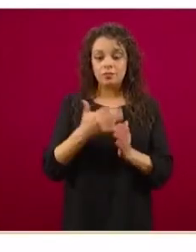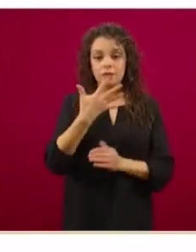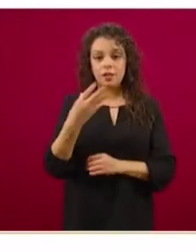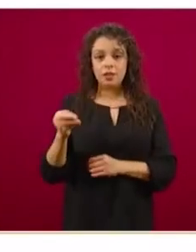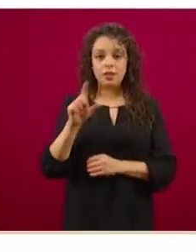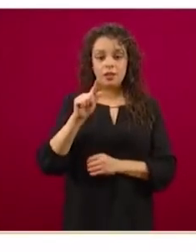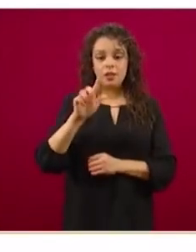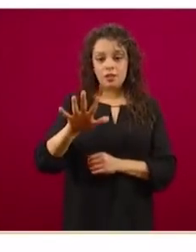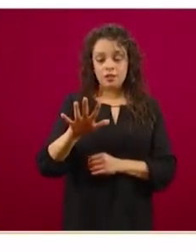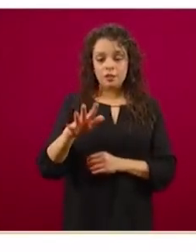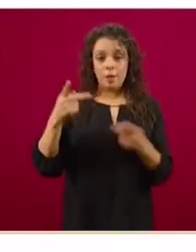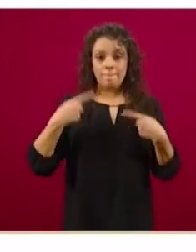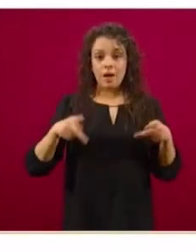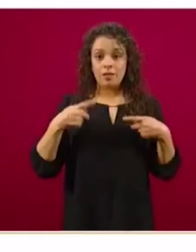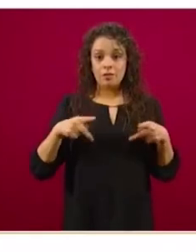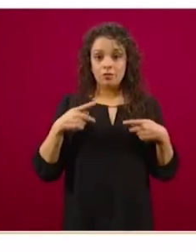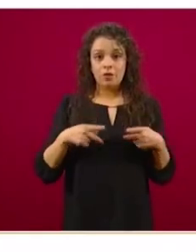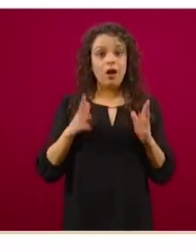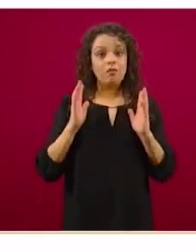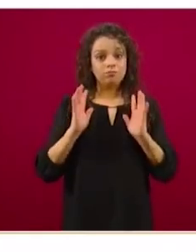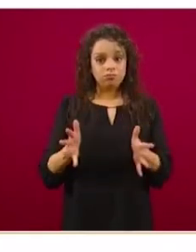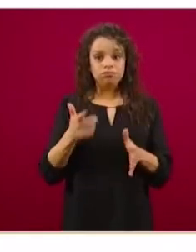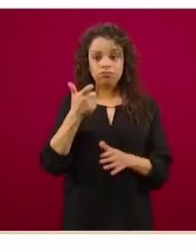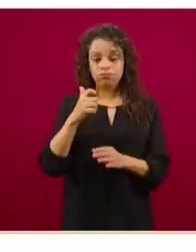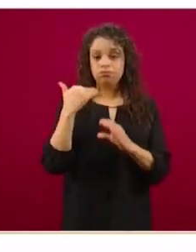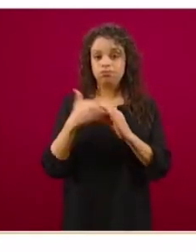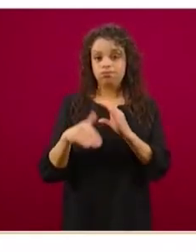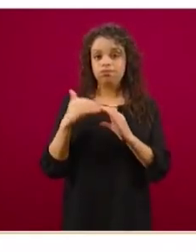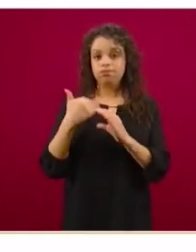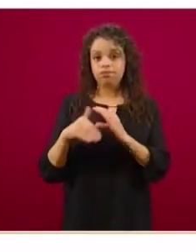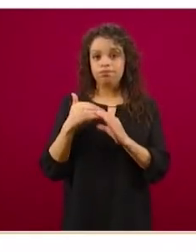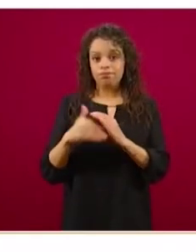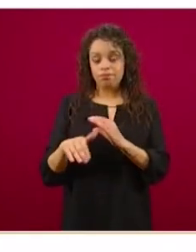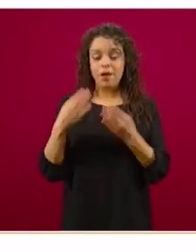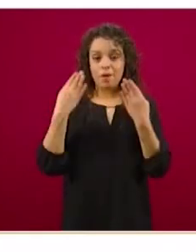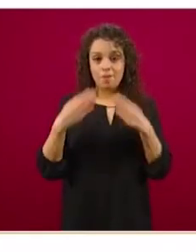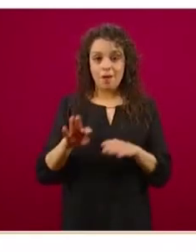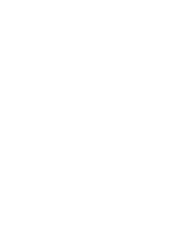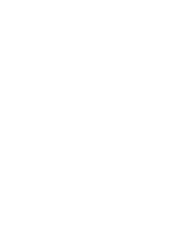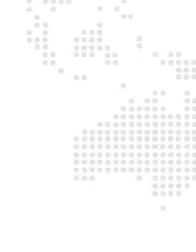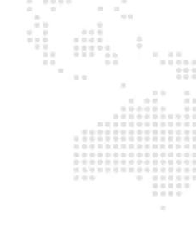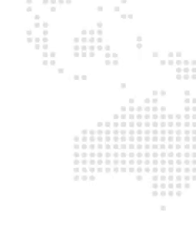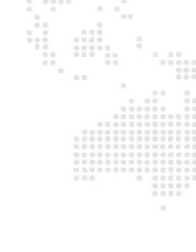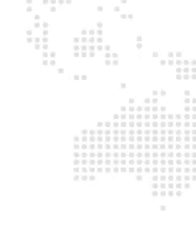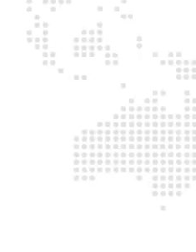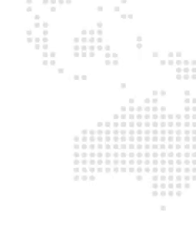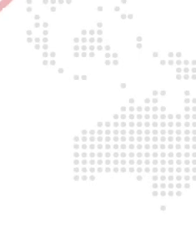106.575 personas que ya tienen el dinero disponible en su cuenta.